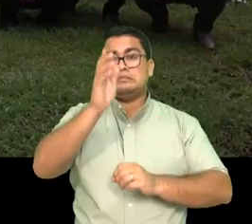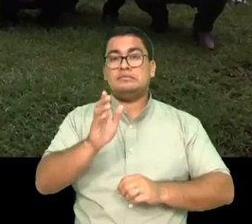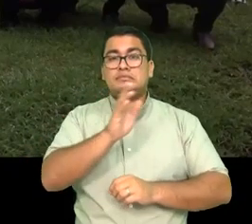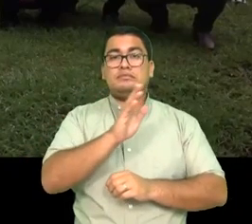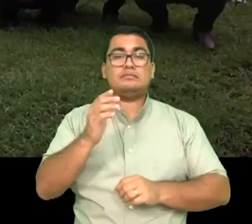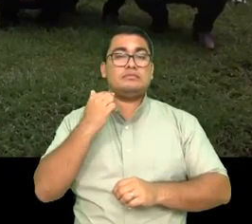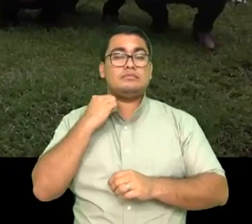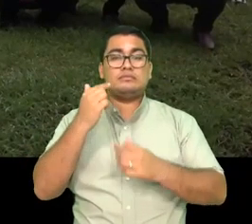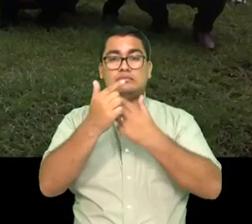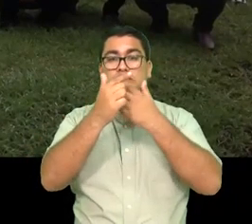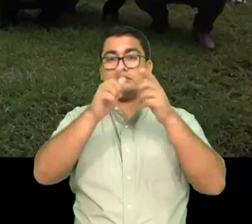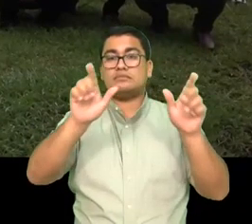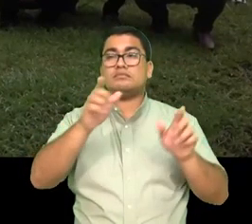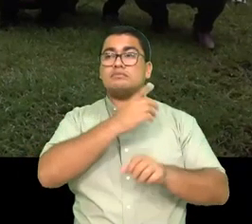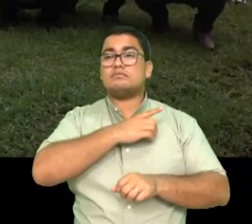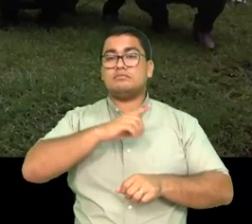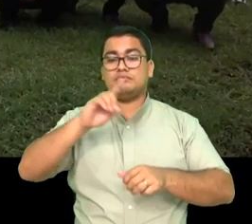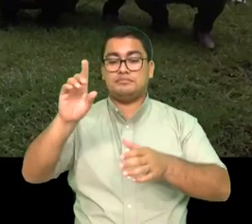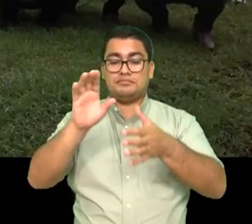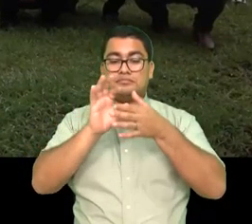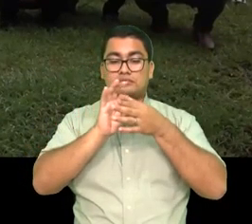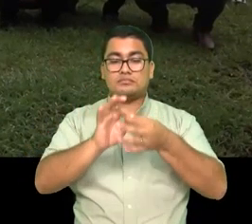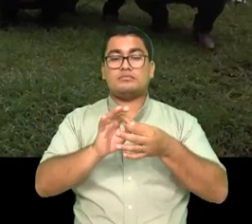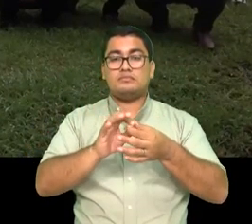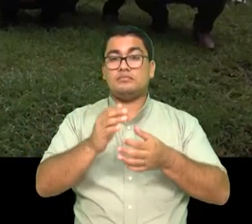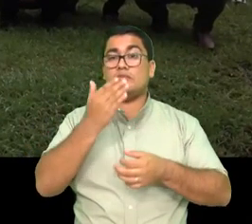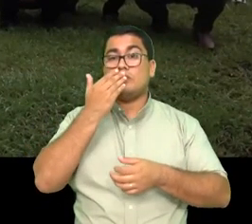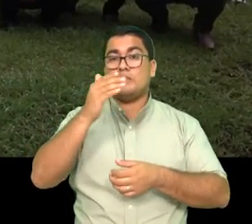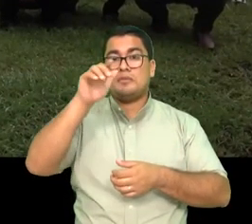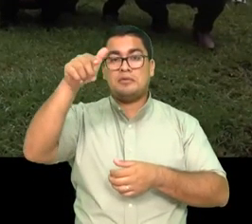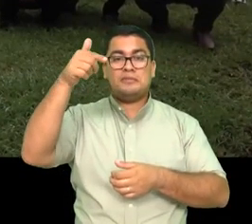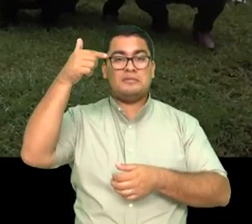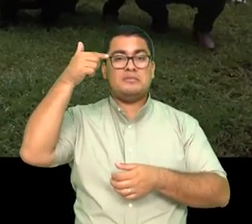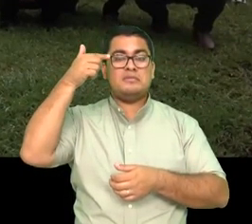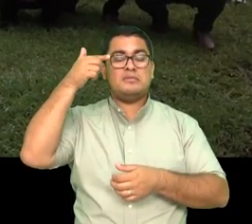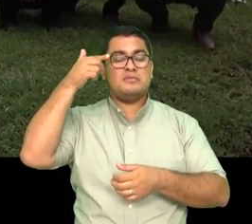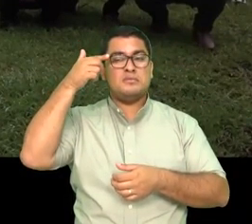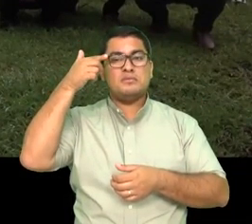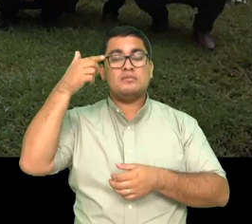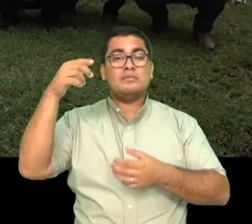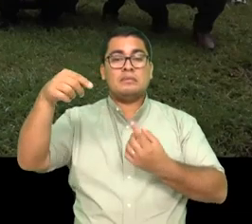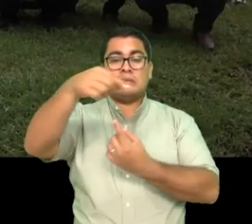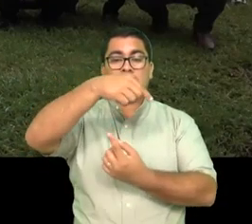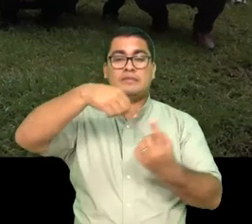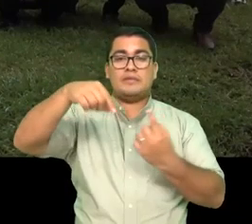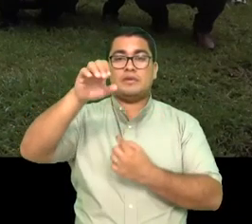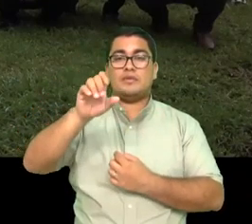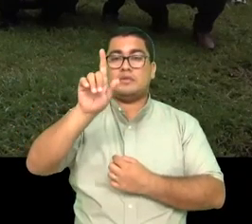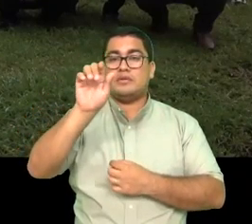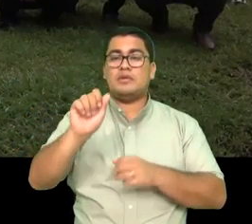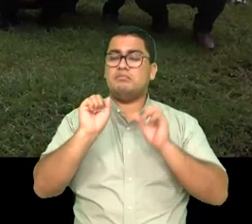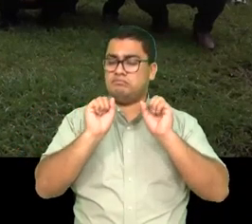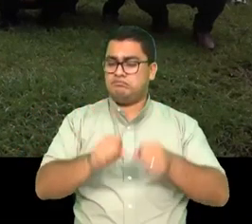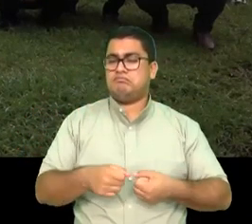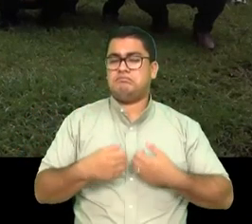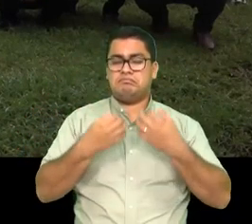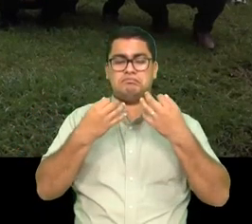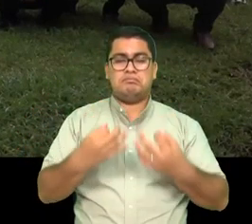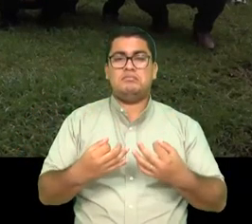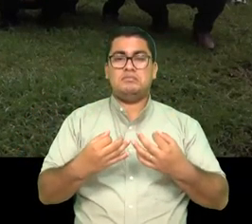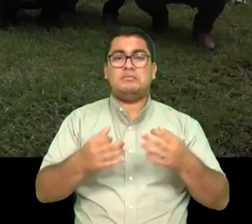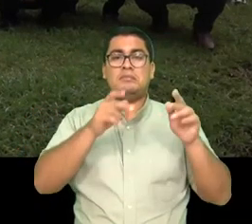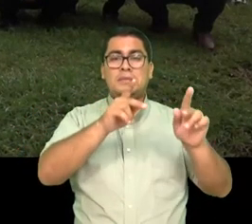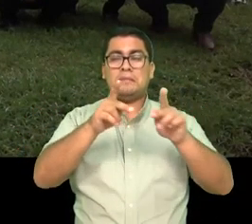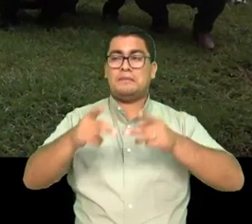libre. De la mano de Dios y la guía de nuestro buen gobierno, los estragos del huracán Eta serán superados. Quien no vive